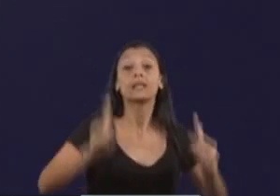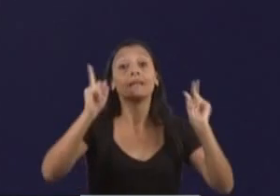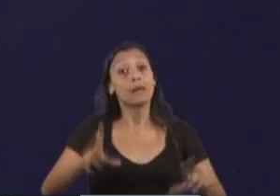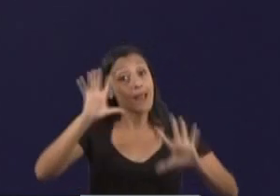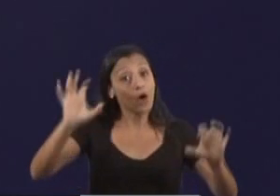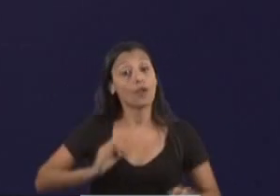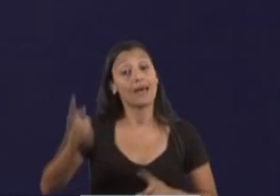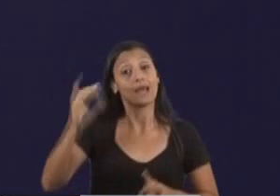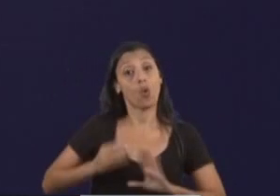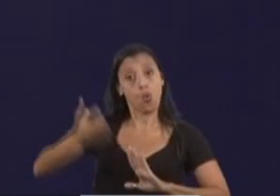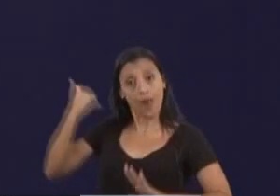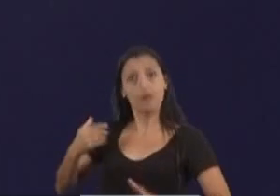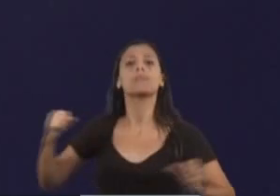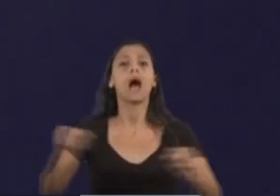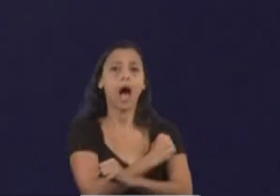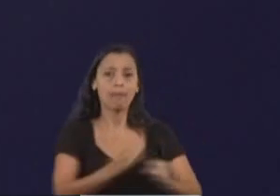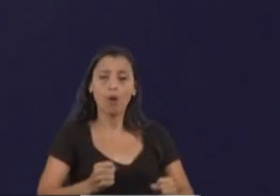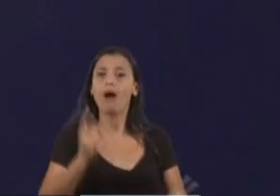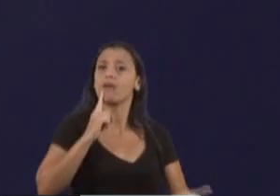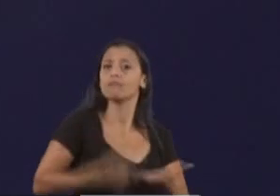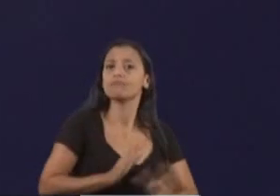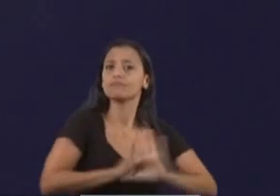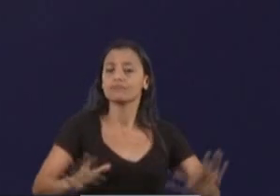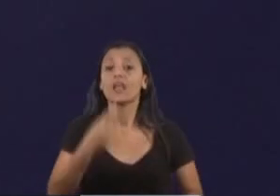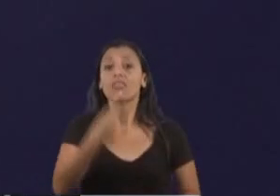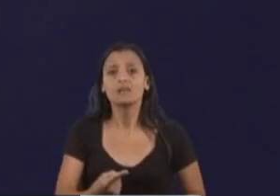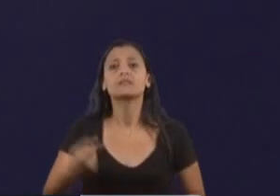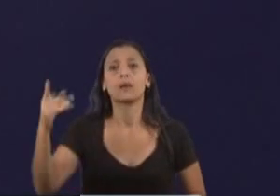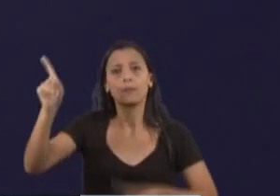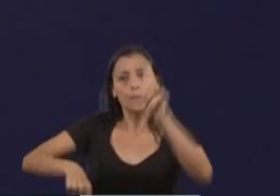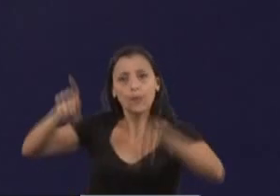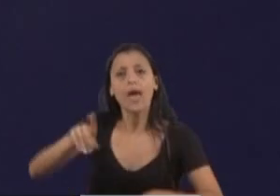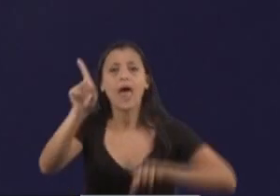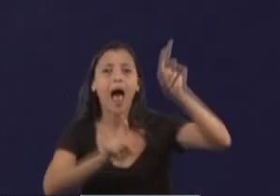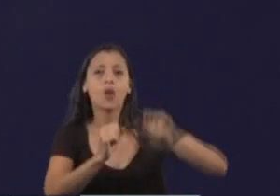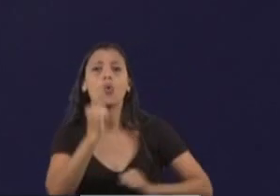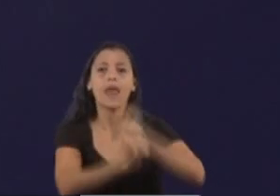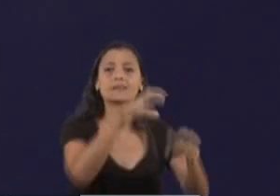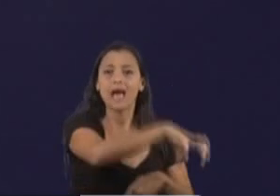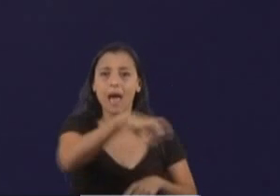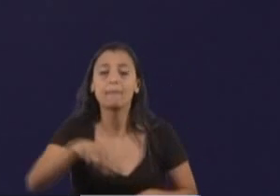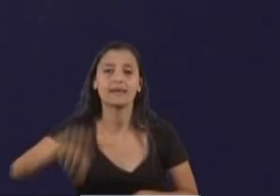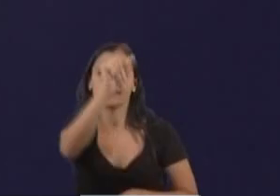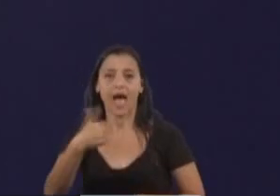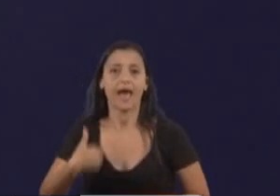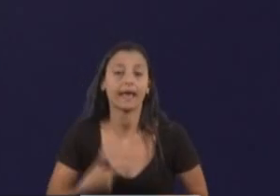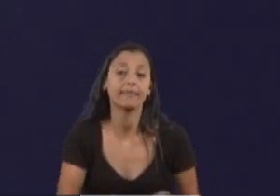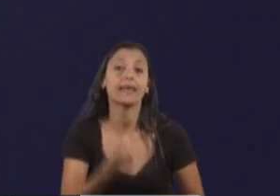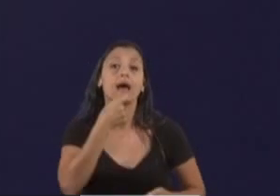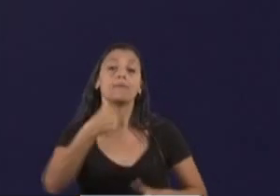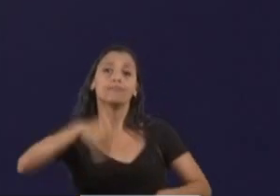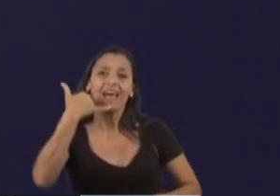se aprobó la resolución que permitió la llegada de nuevas empresas de telecomunicaciones a la Argentina, como la reconocida